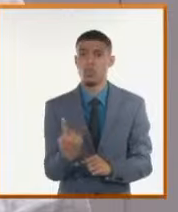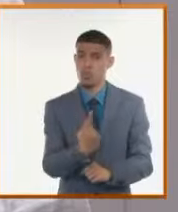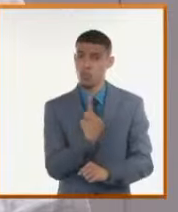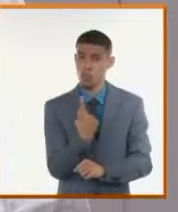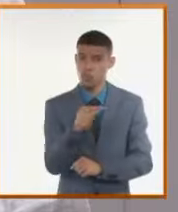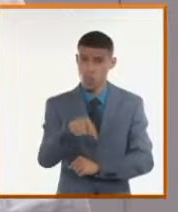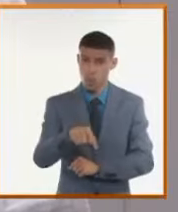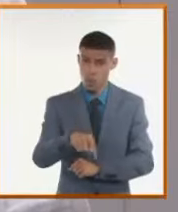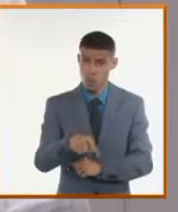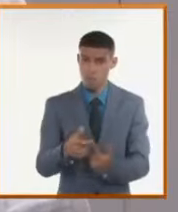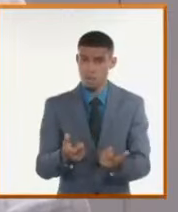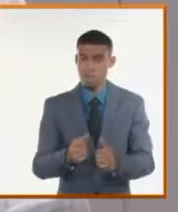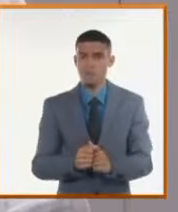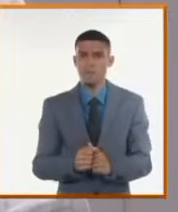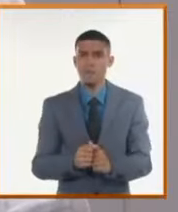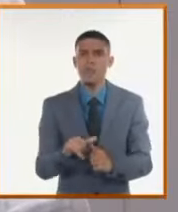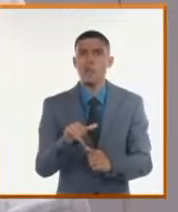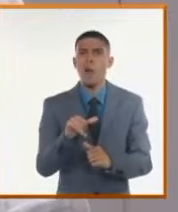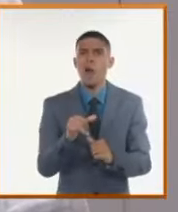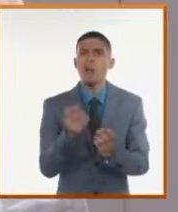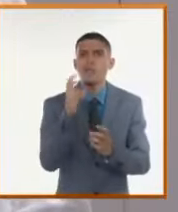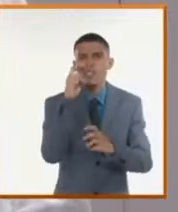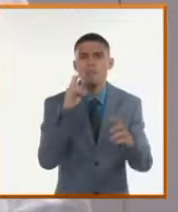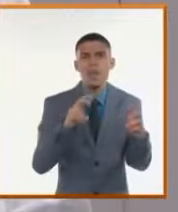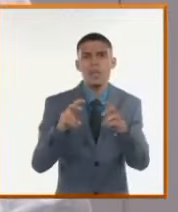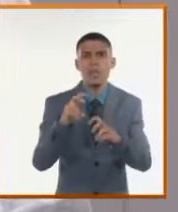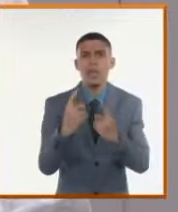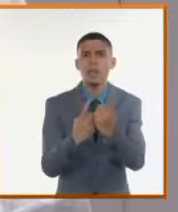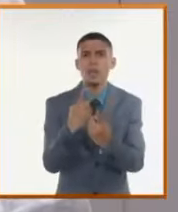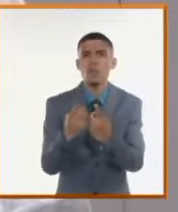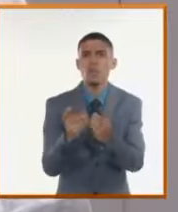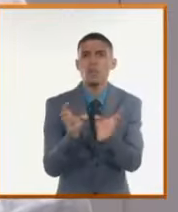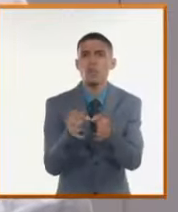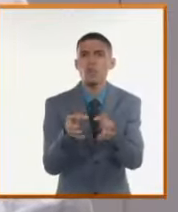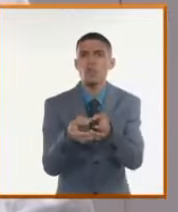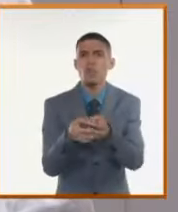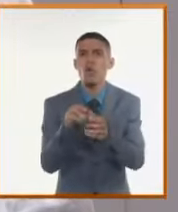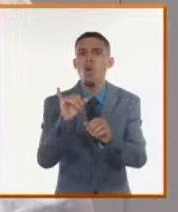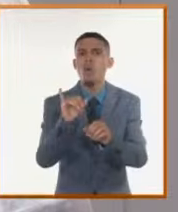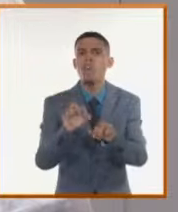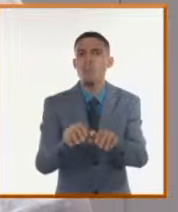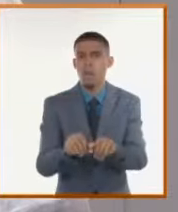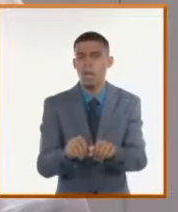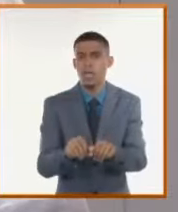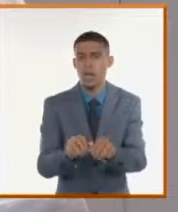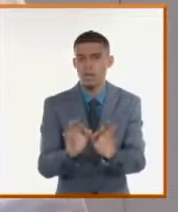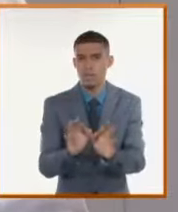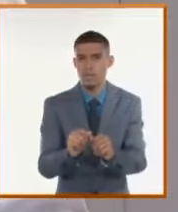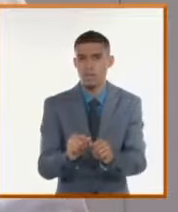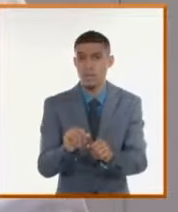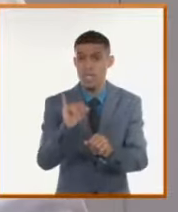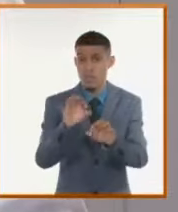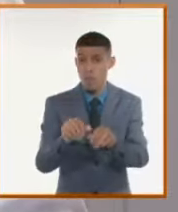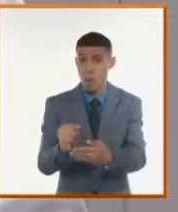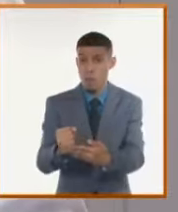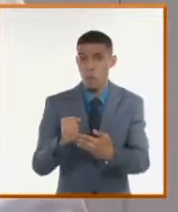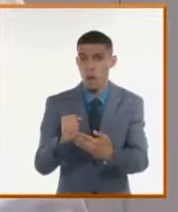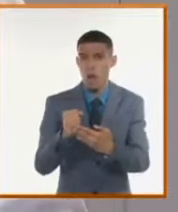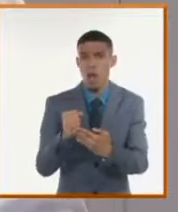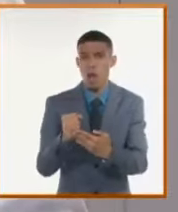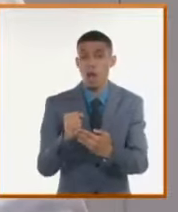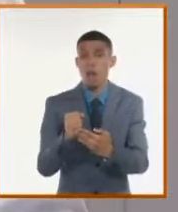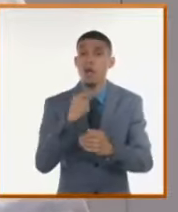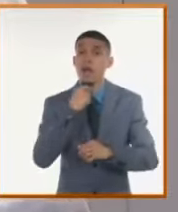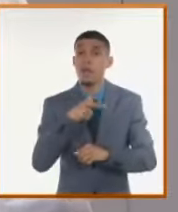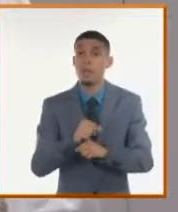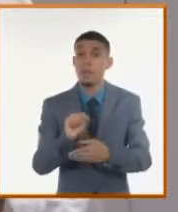estamos creando un grupo de prestaciónes informática de Cara a la población para cuando el servicio esté funcionando el